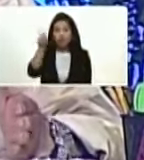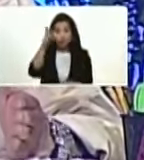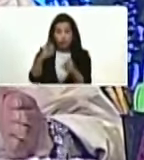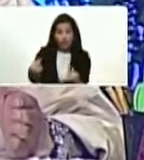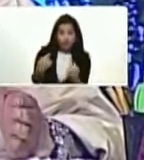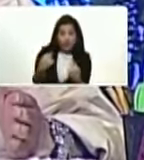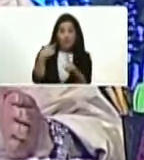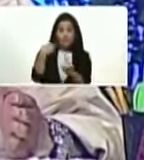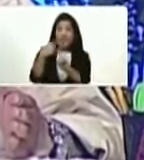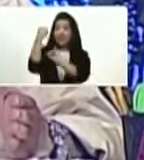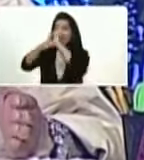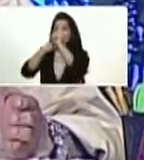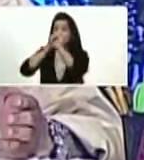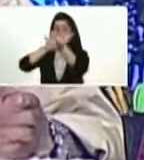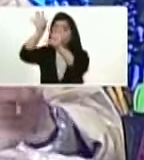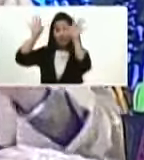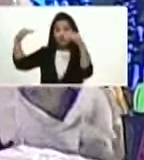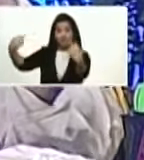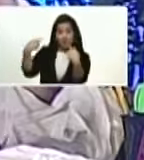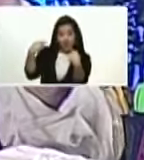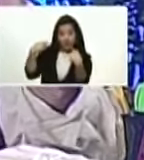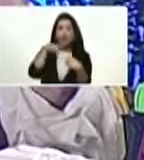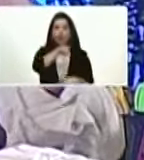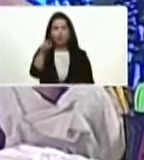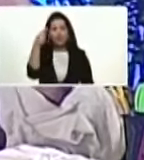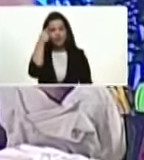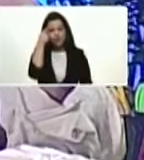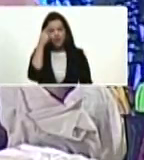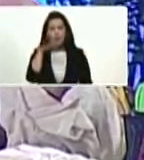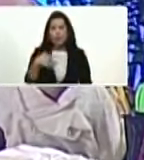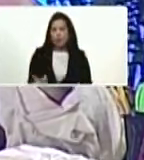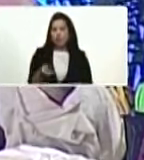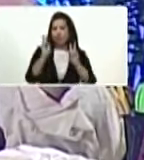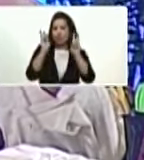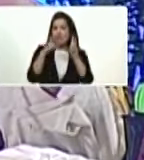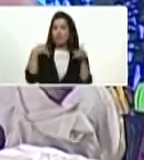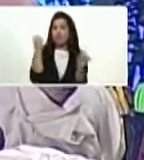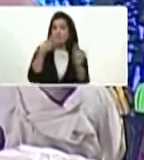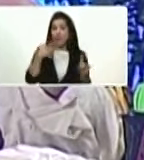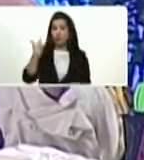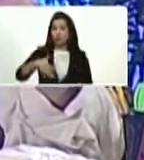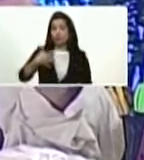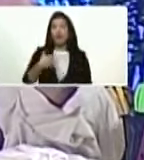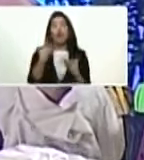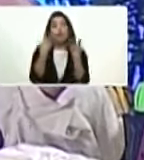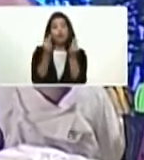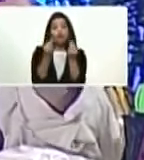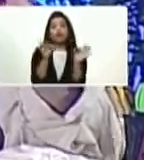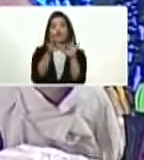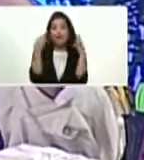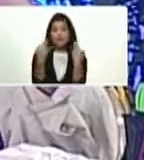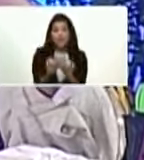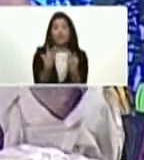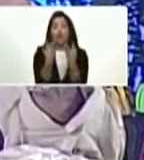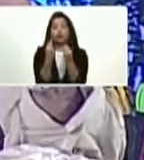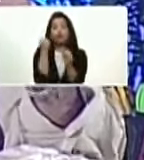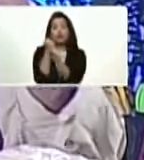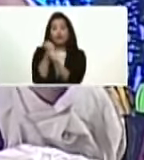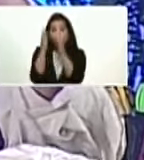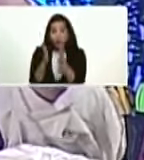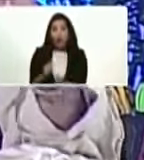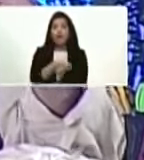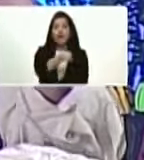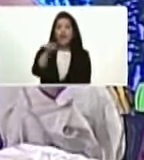del impacto social, laboral. Miles de miles de familias de trabajadores